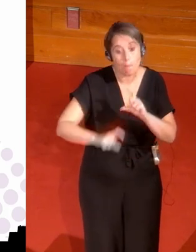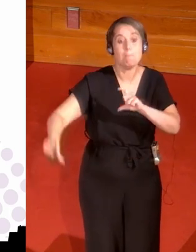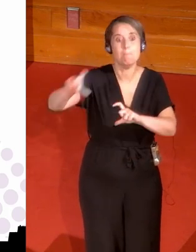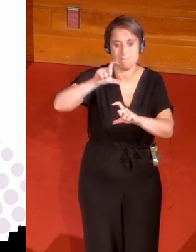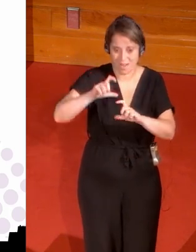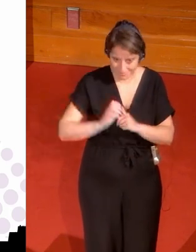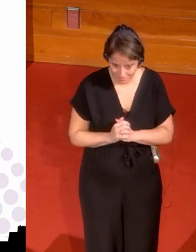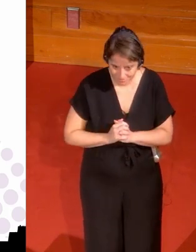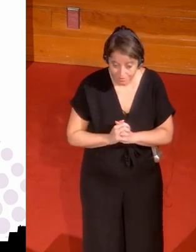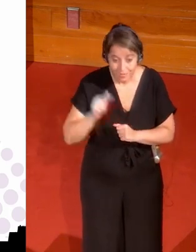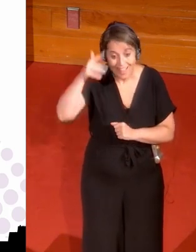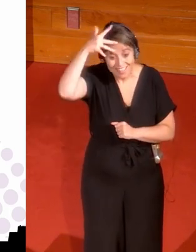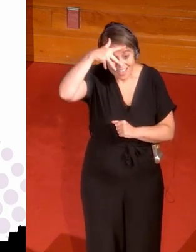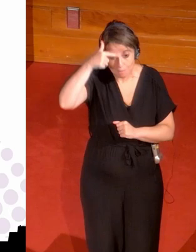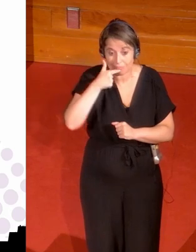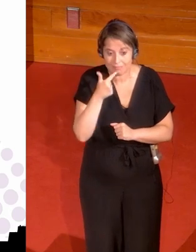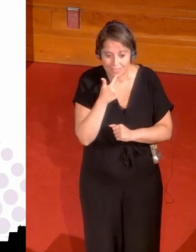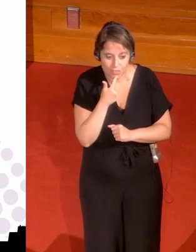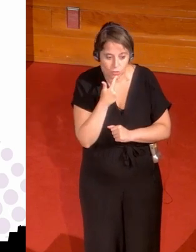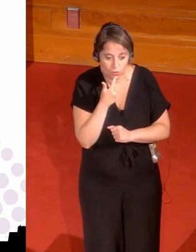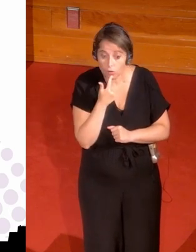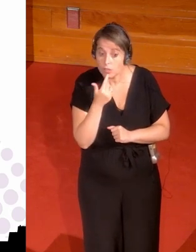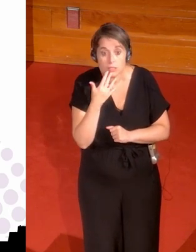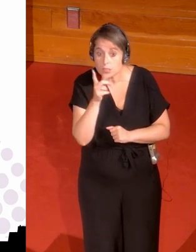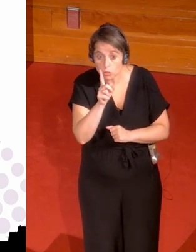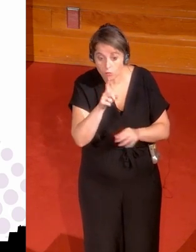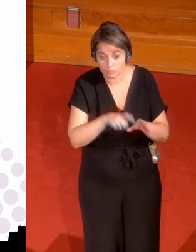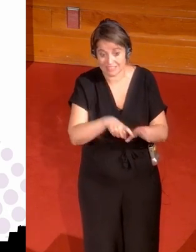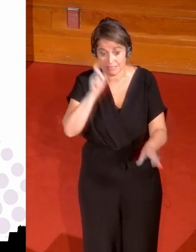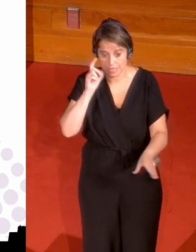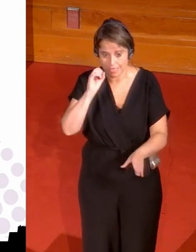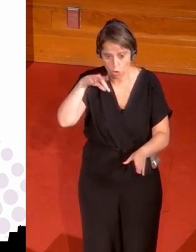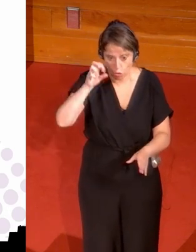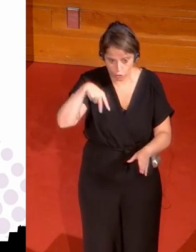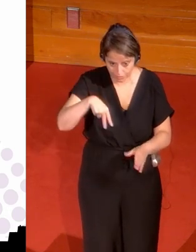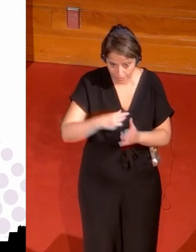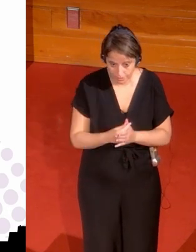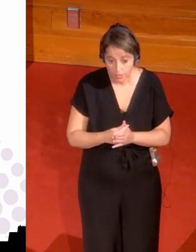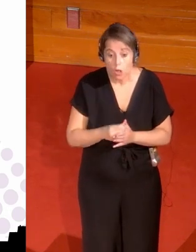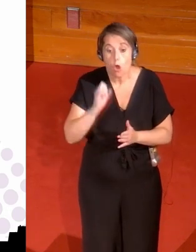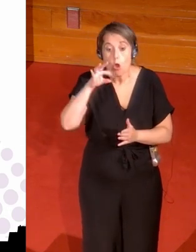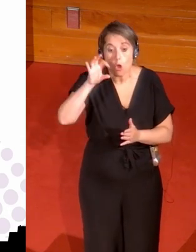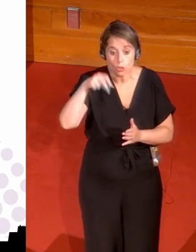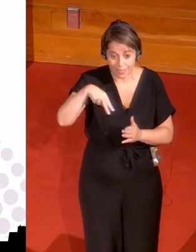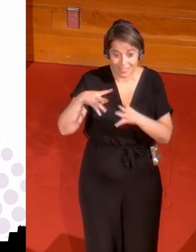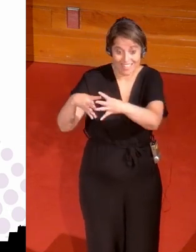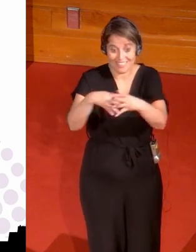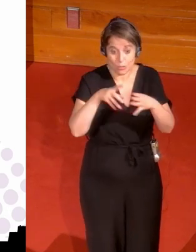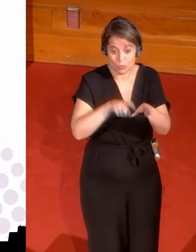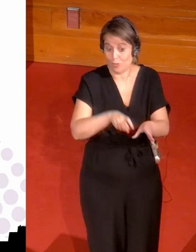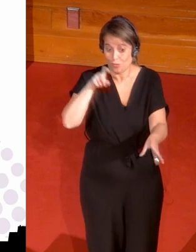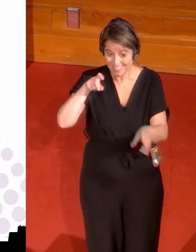eso e incluso llego a decir que pues que si acaso se salía bueno la otan sin los Estados Unidos sería una cosa